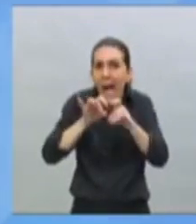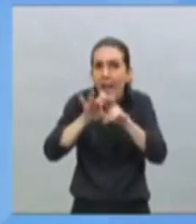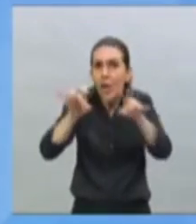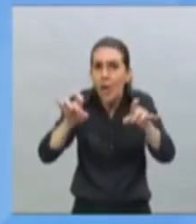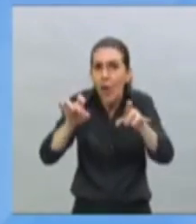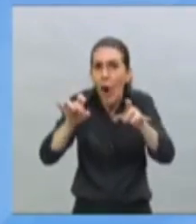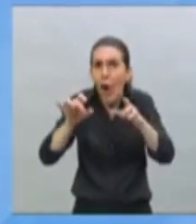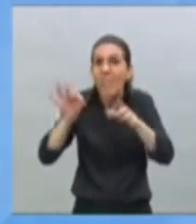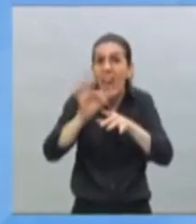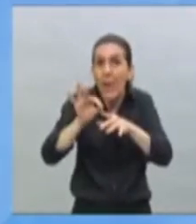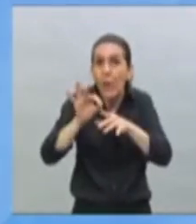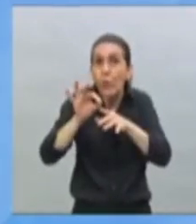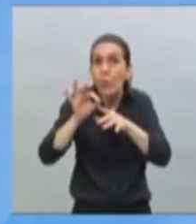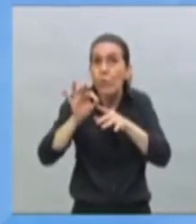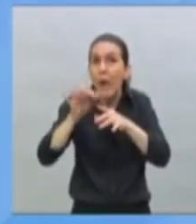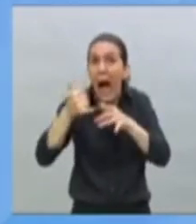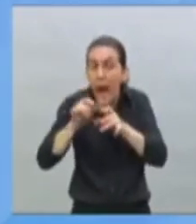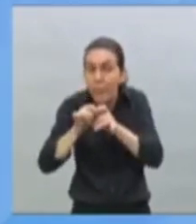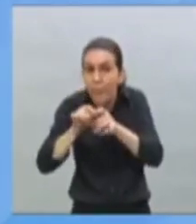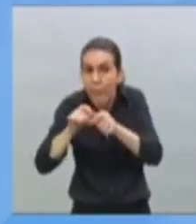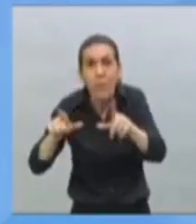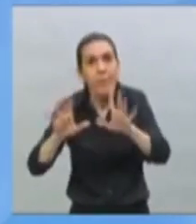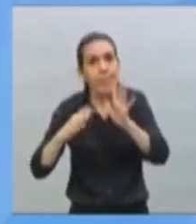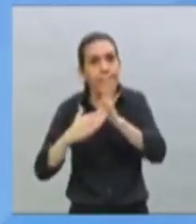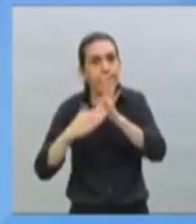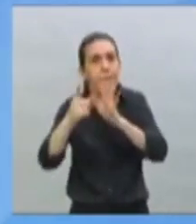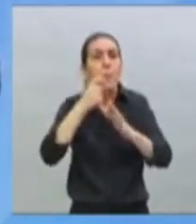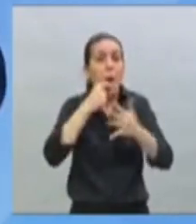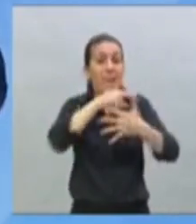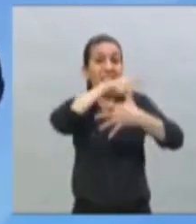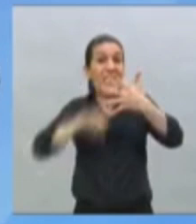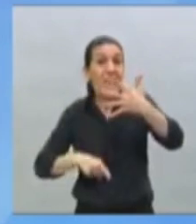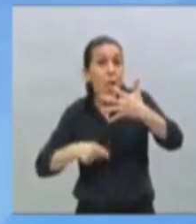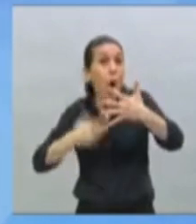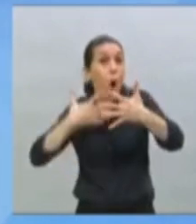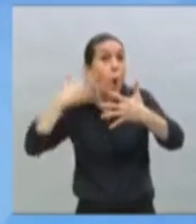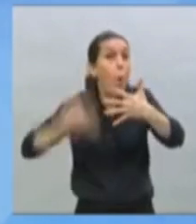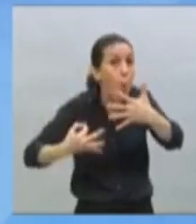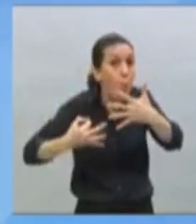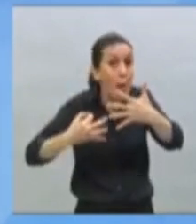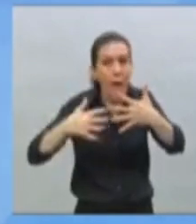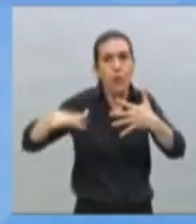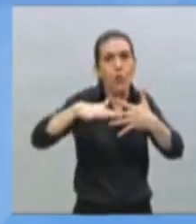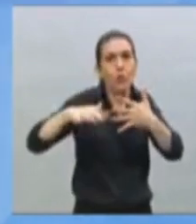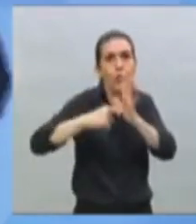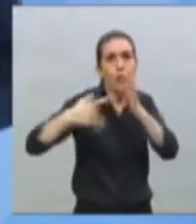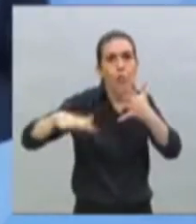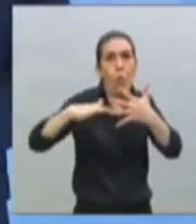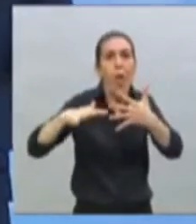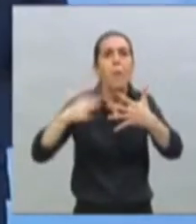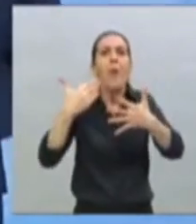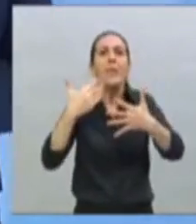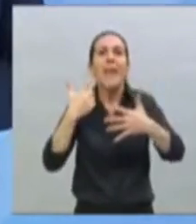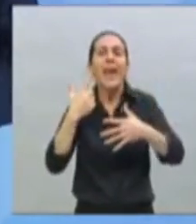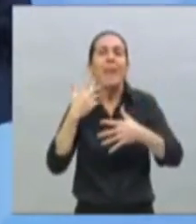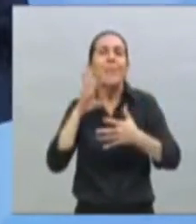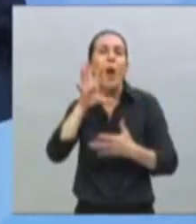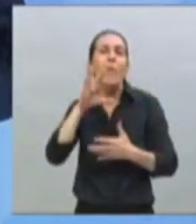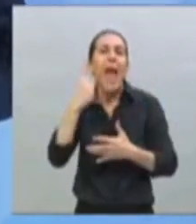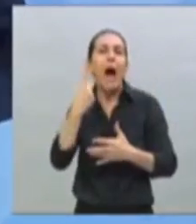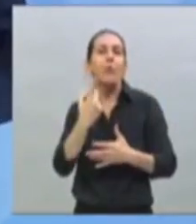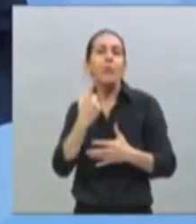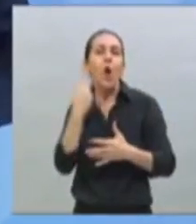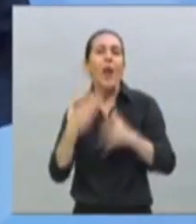¿Cómo es el sistema? Si se dan los 5 requisitos, lo que puede hacer la autoridad provincial es